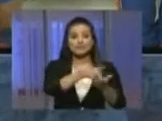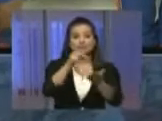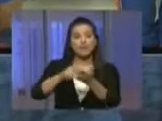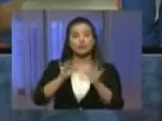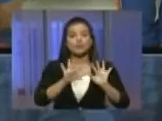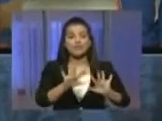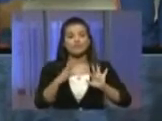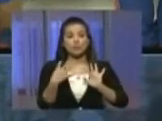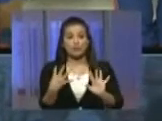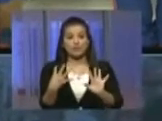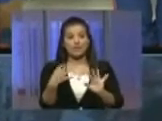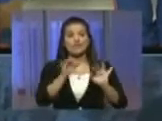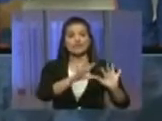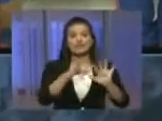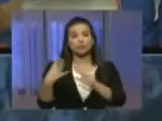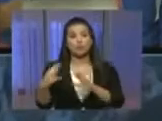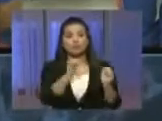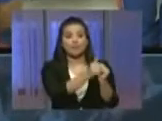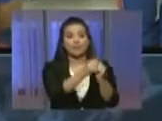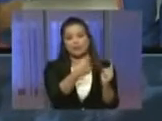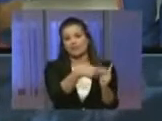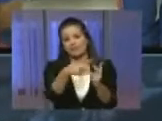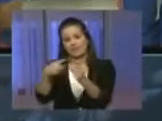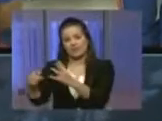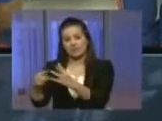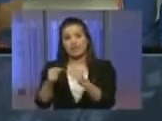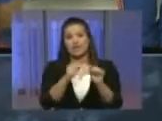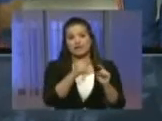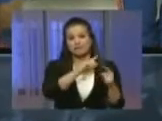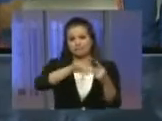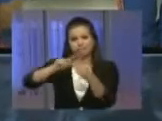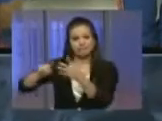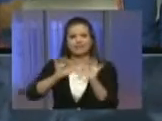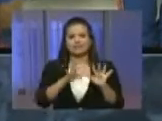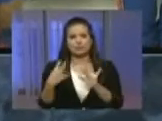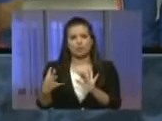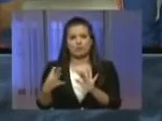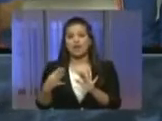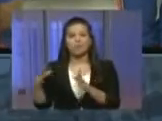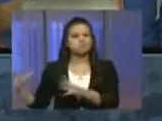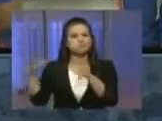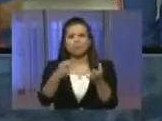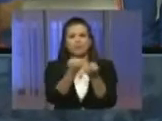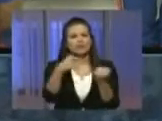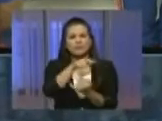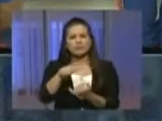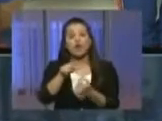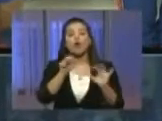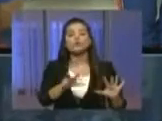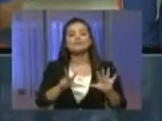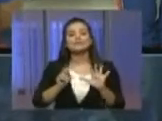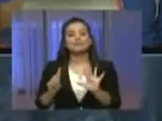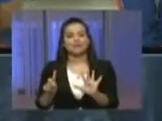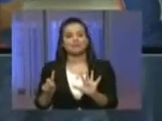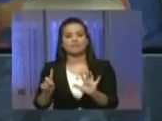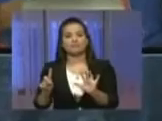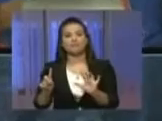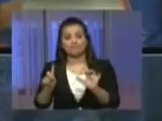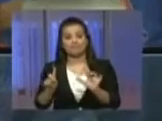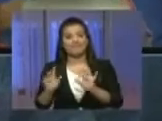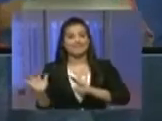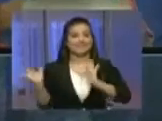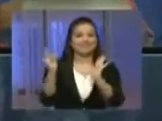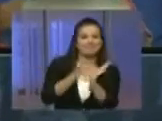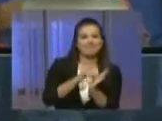19 disciplina 86 atletas bueno llegamos Ya la ola llegó antes solamente los